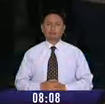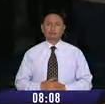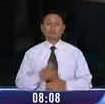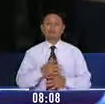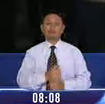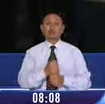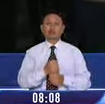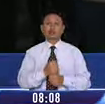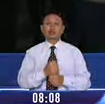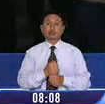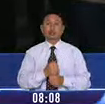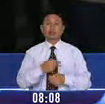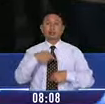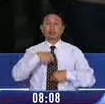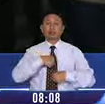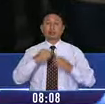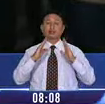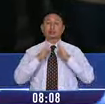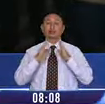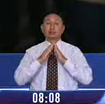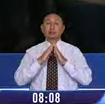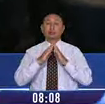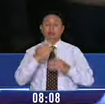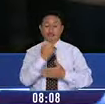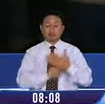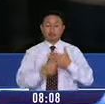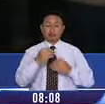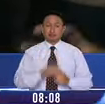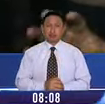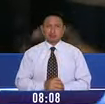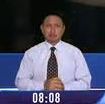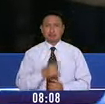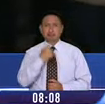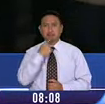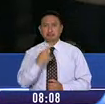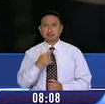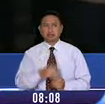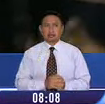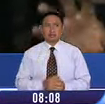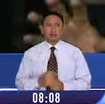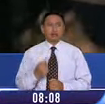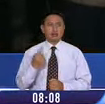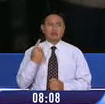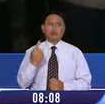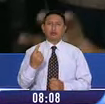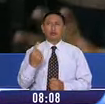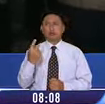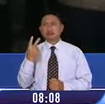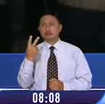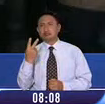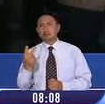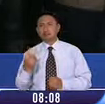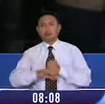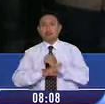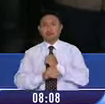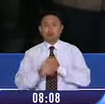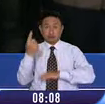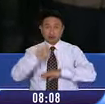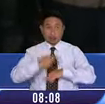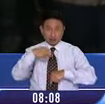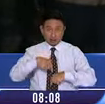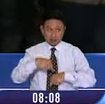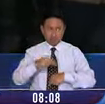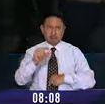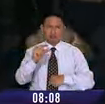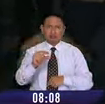Seguridad de nuestras viviendas, de nuestros hijos. Le diría que uno o dos delitos en el día es poco en nuestra ciudad.